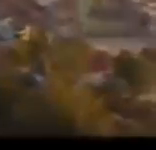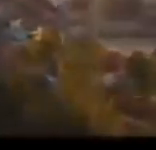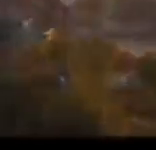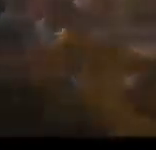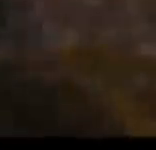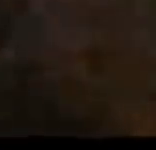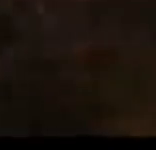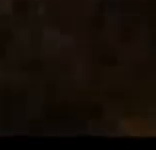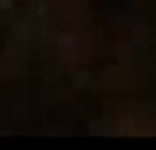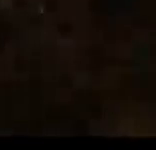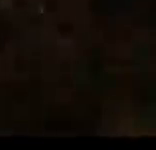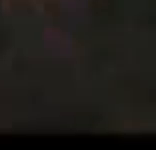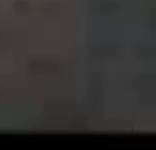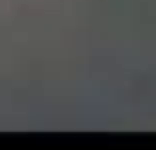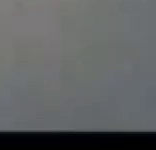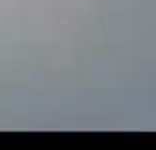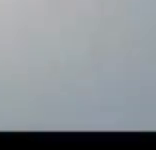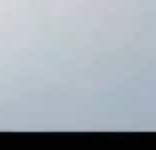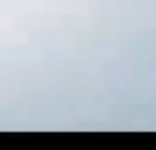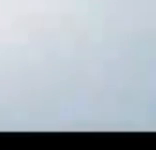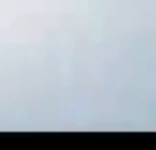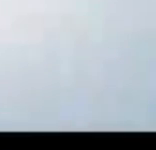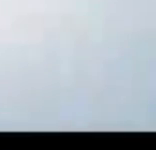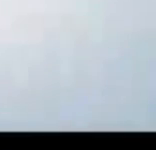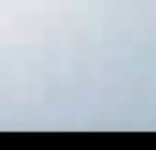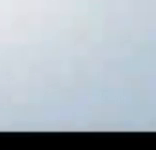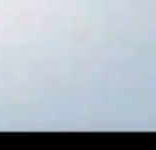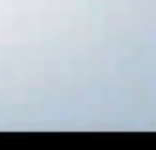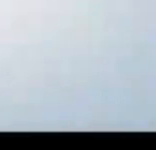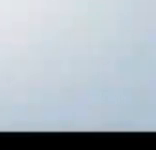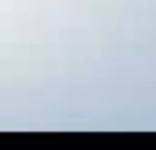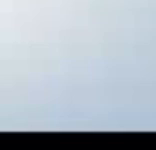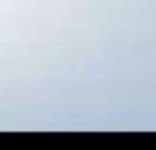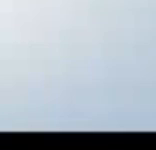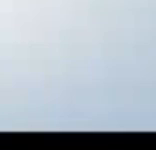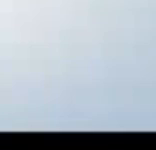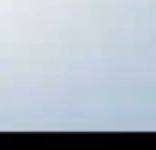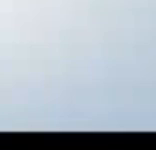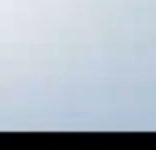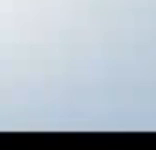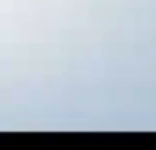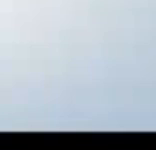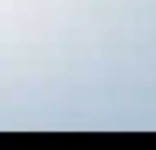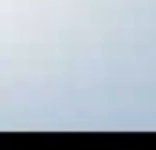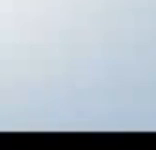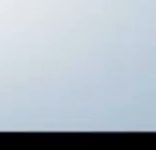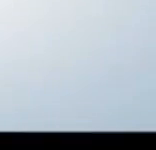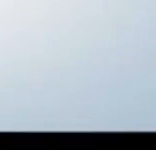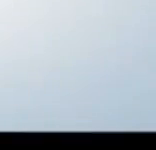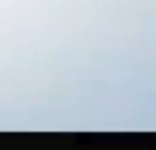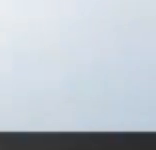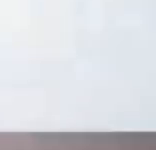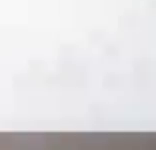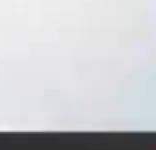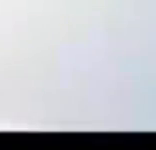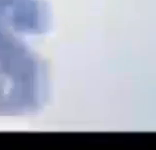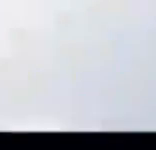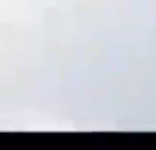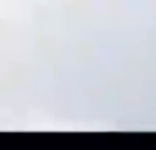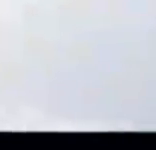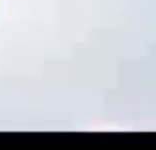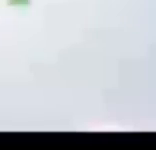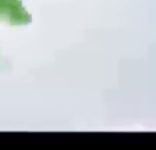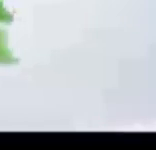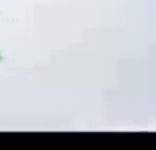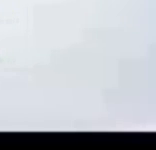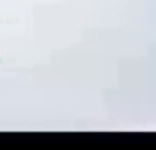valor artístico de los orenses. Como ningún otro, todo en un solo lugar, tan cerca. All you